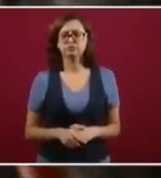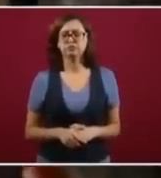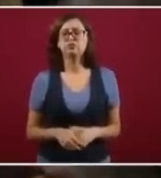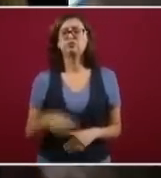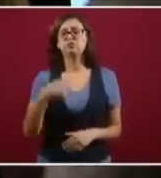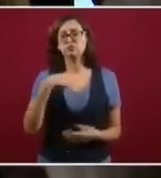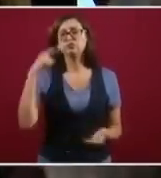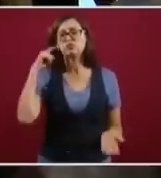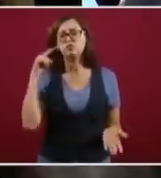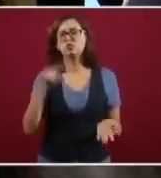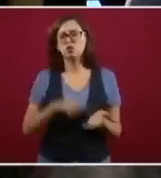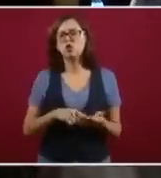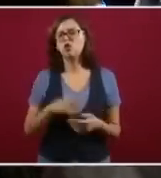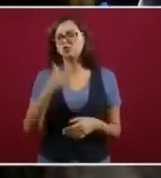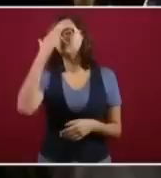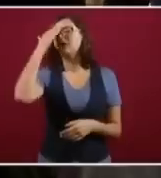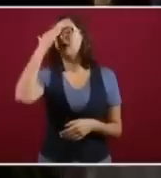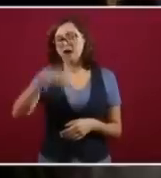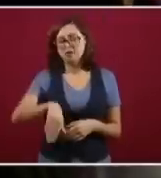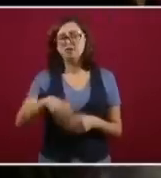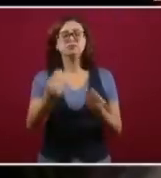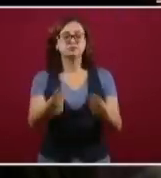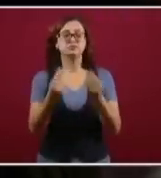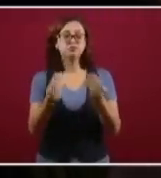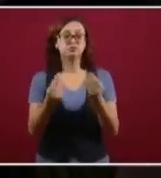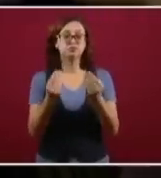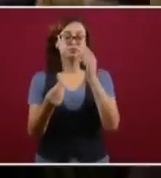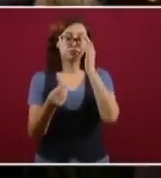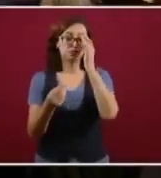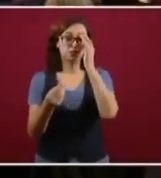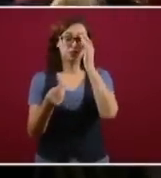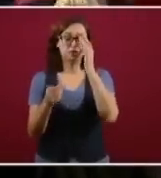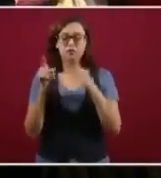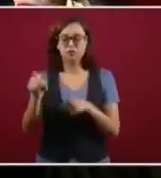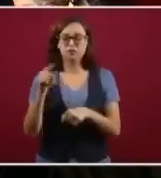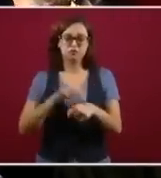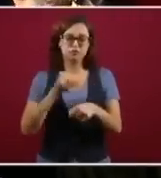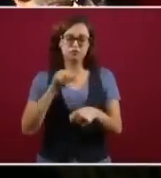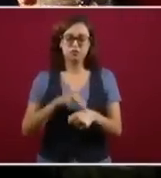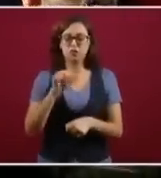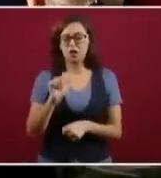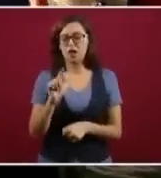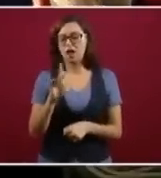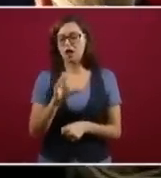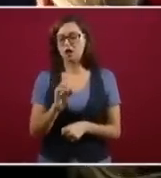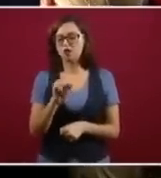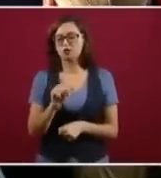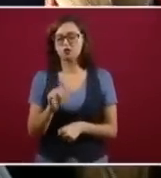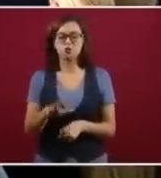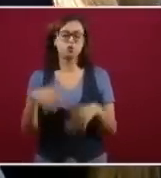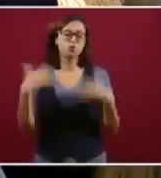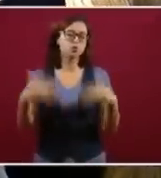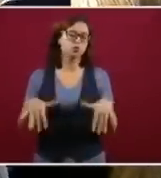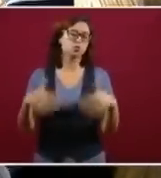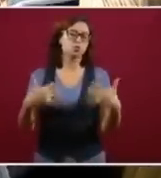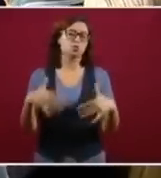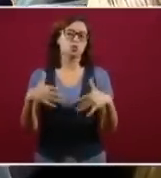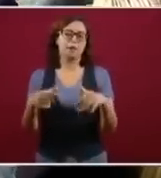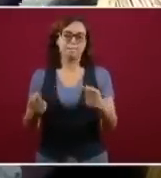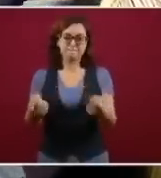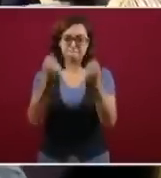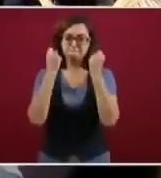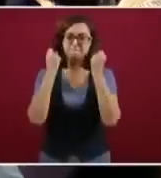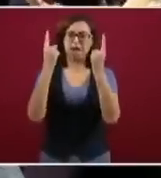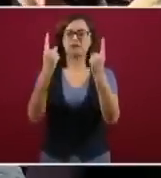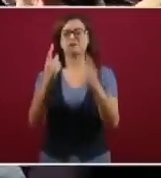Yo creo que sí sabe mucho. El doctor Alcocer es una eminencia, no es para